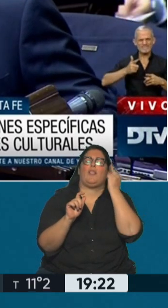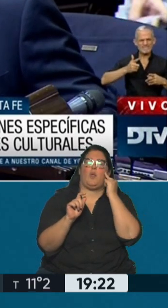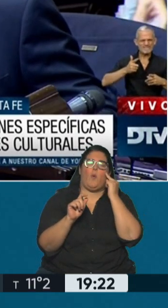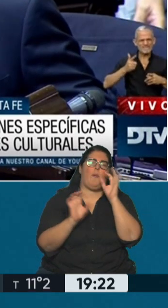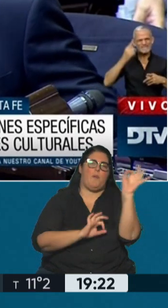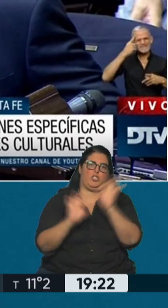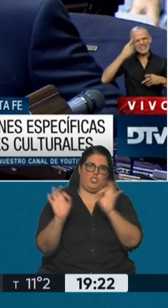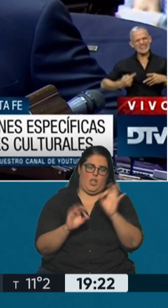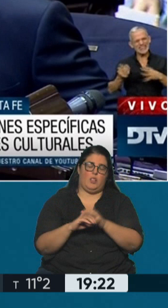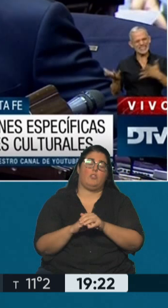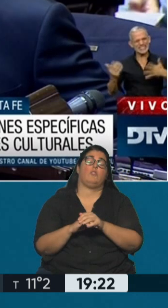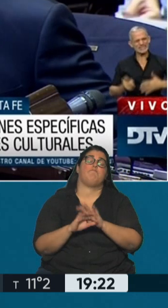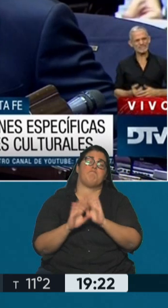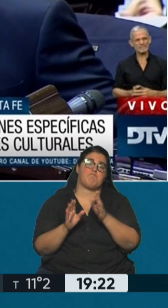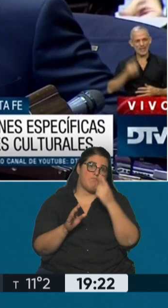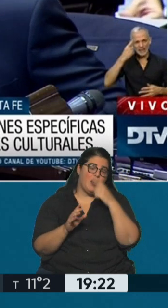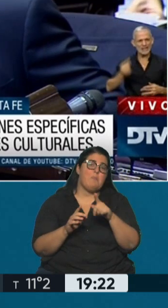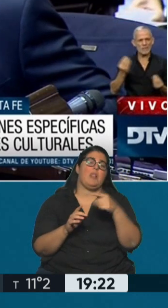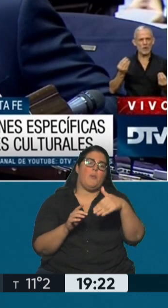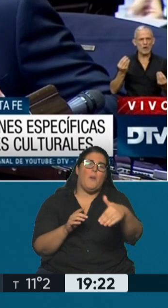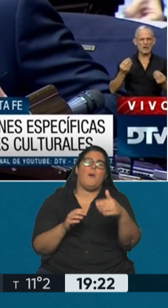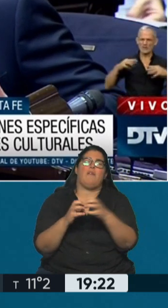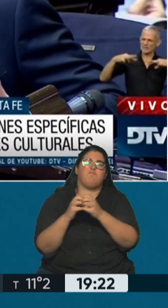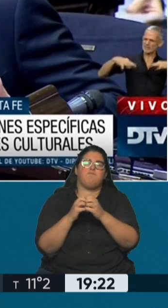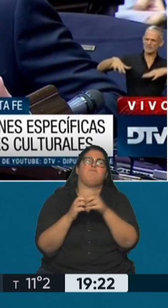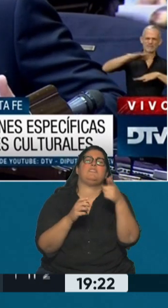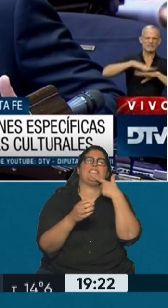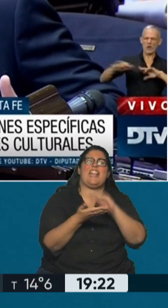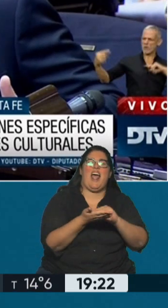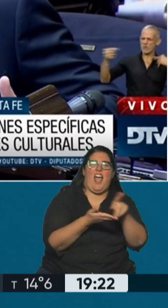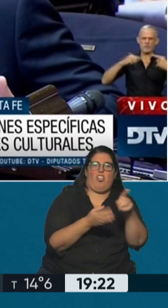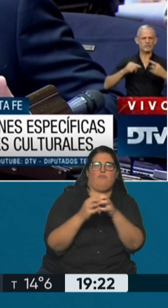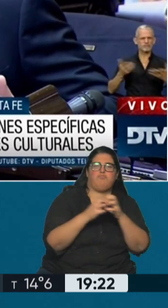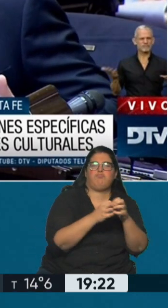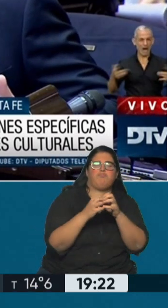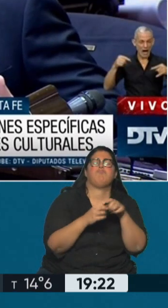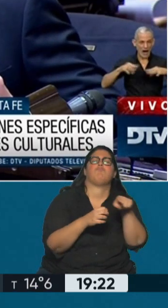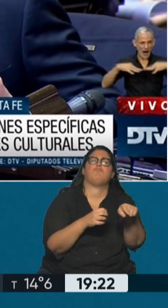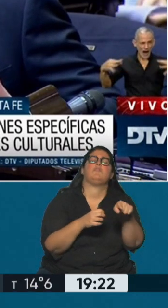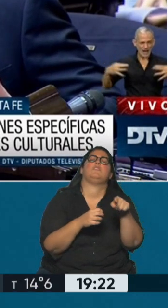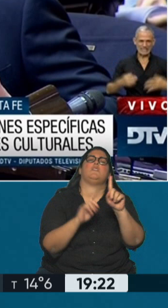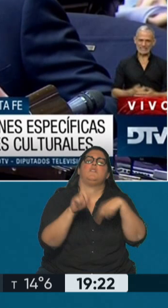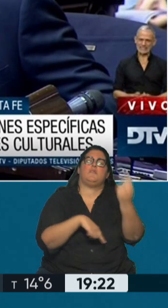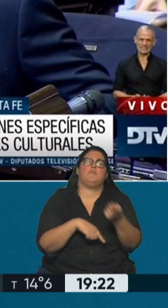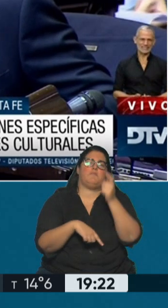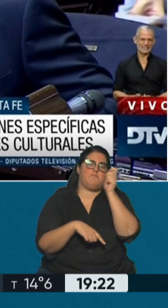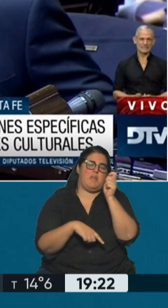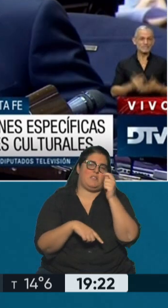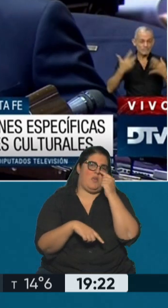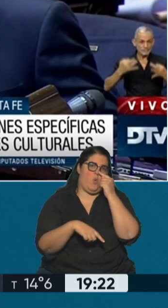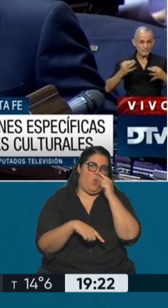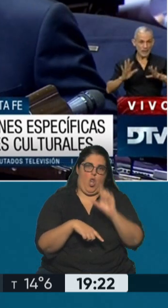29%. Finalmente, y seguramente se va a debatir en la Cámara Alta, en el Senado, el próximo mes de